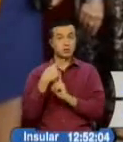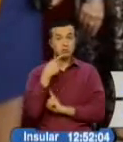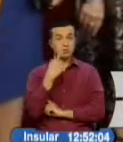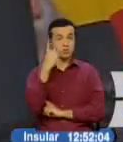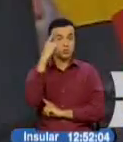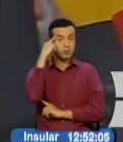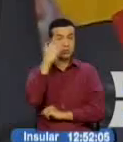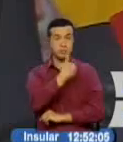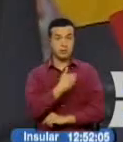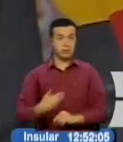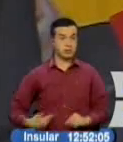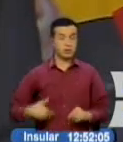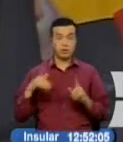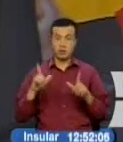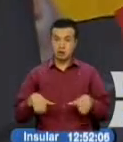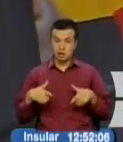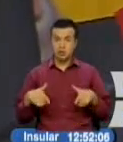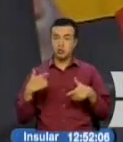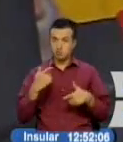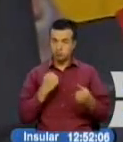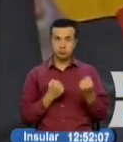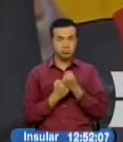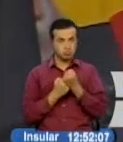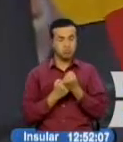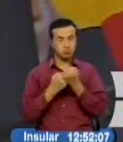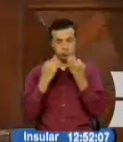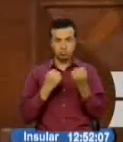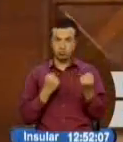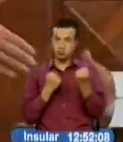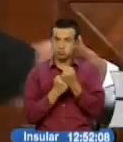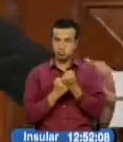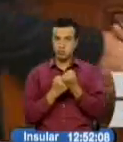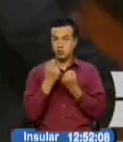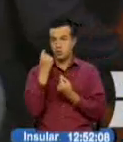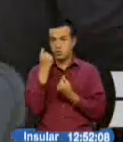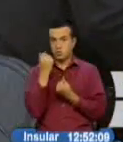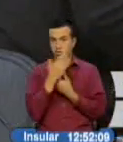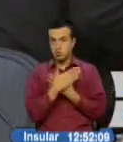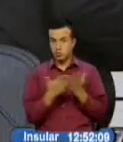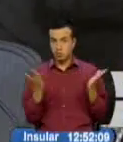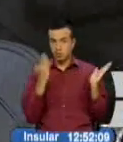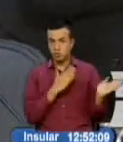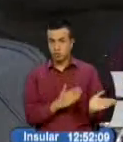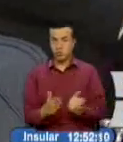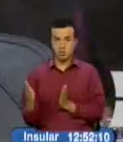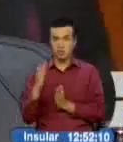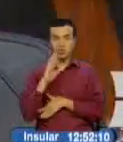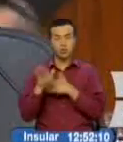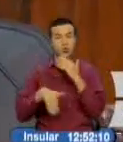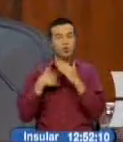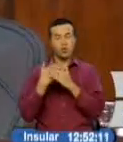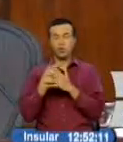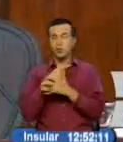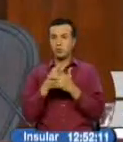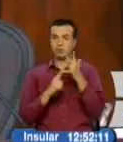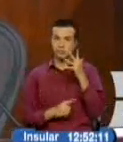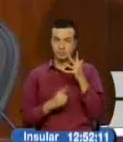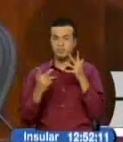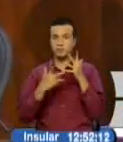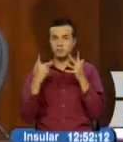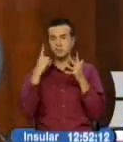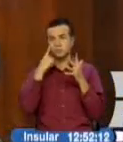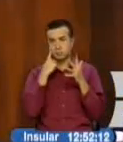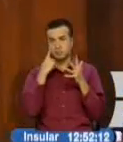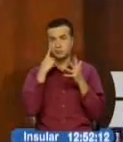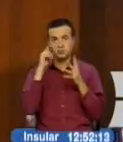el gobierno del presidente Lenín Moreno defenderá y fortalecerá la dolarización, por lo que se implementarán todos los mecanismos necesarios para